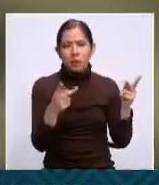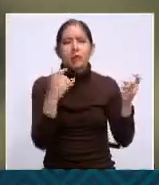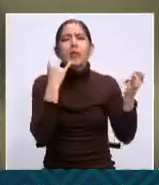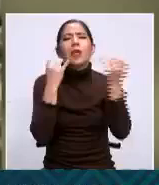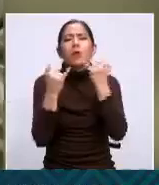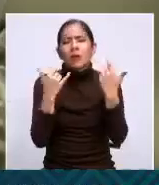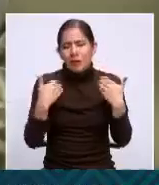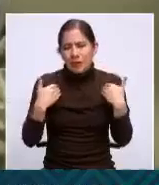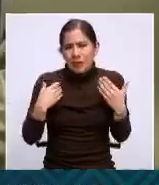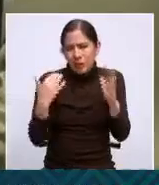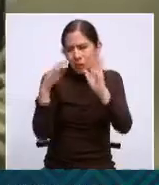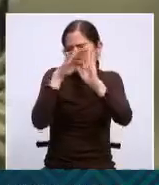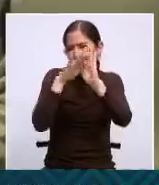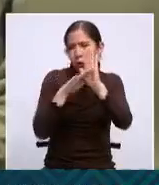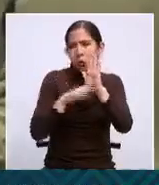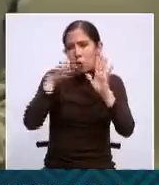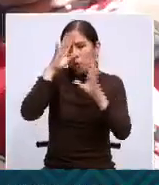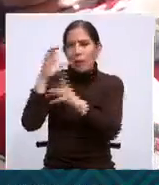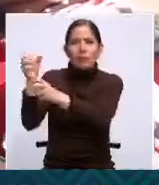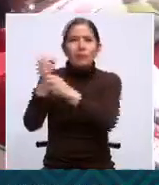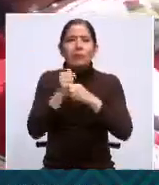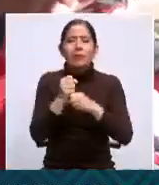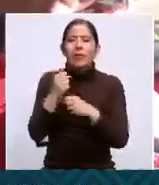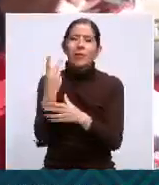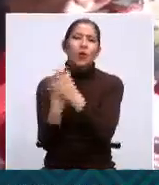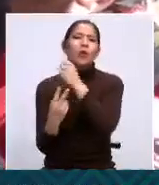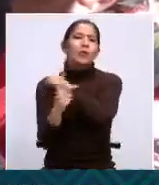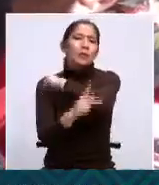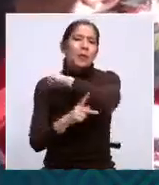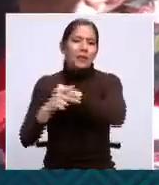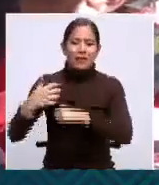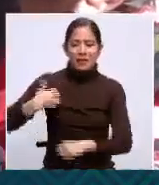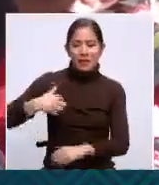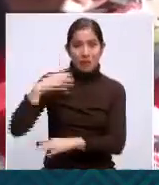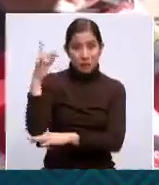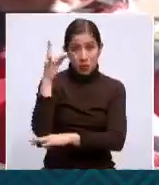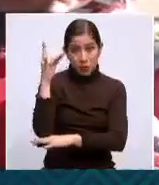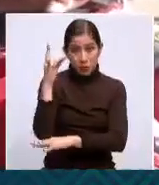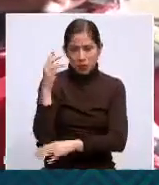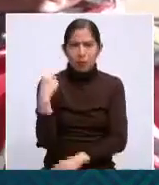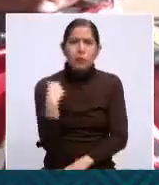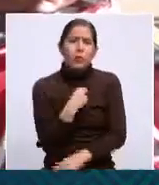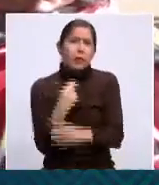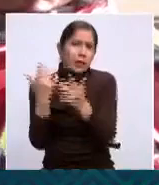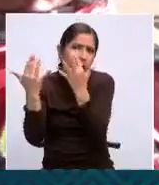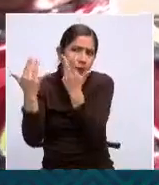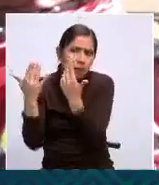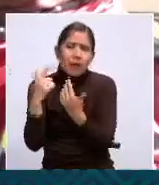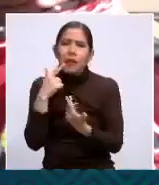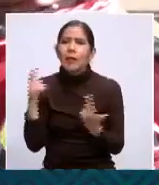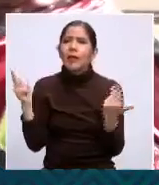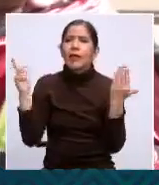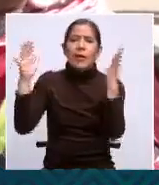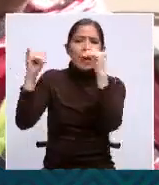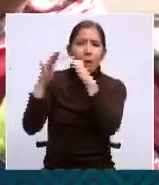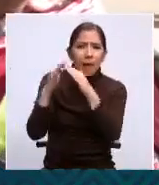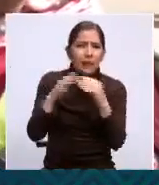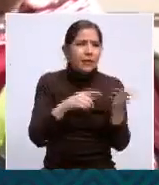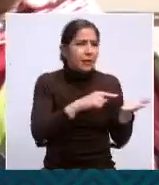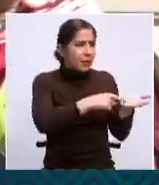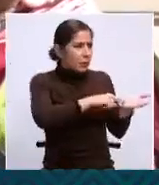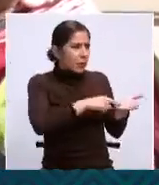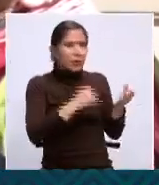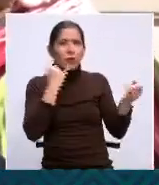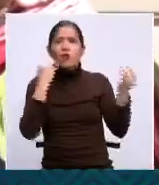de extradición entre ambos países. Estamos aguardando que nos confirmen desde La Paz y desde Buenos Aires